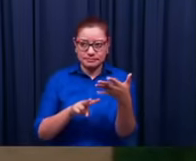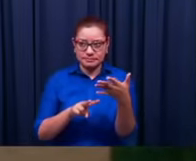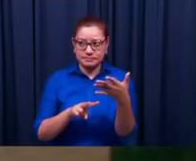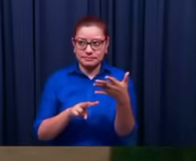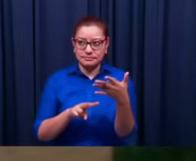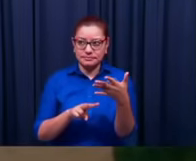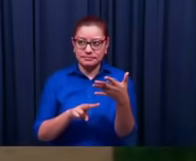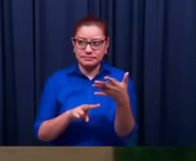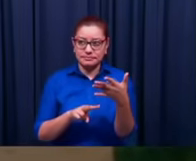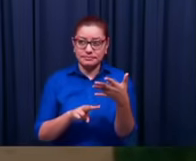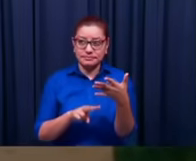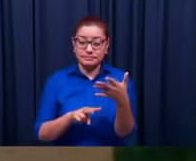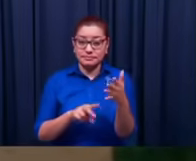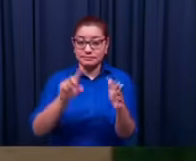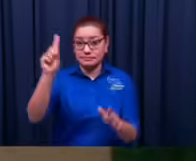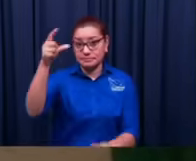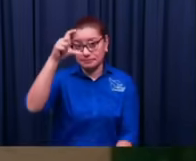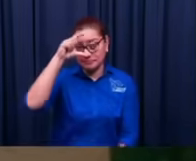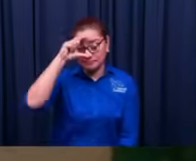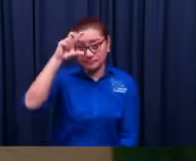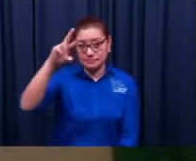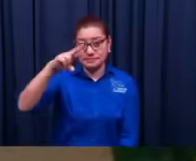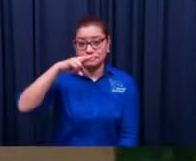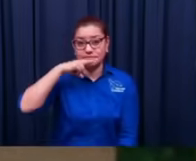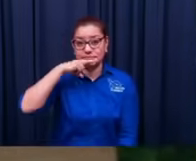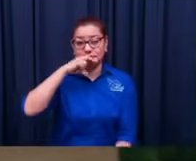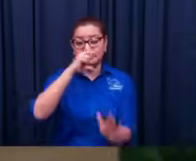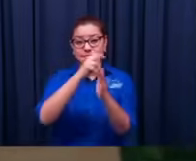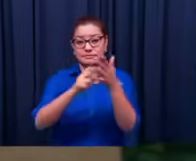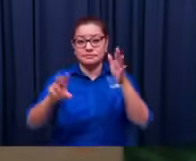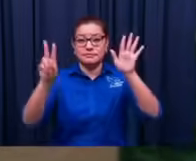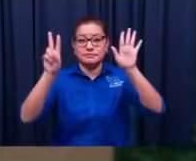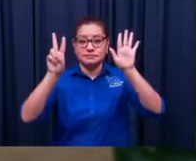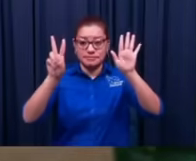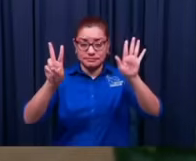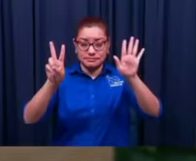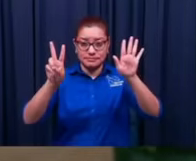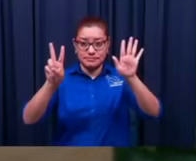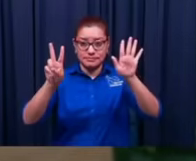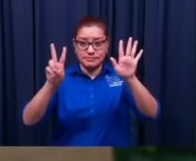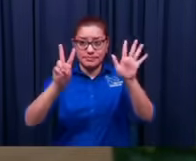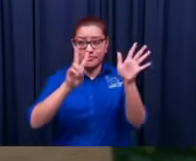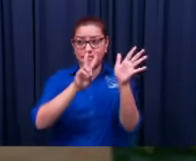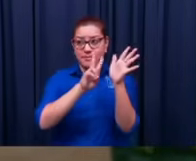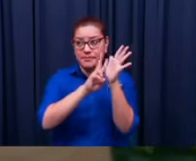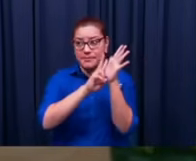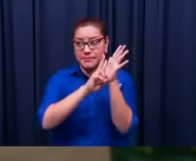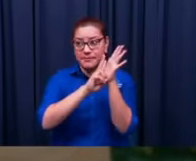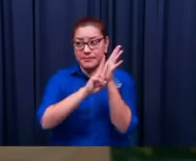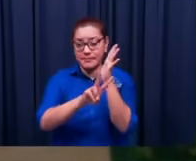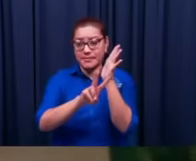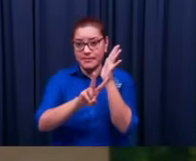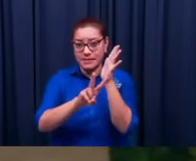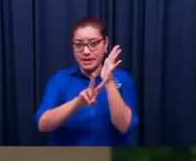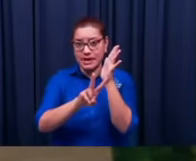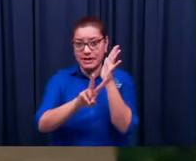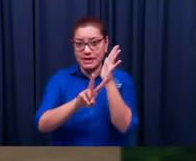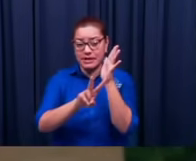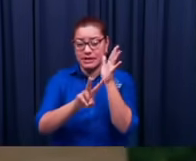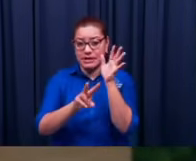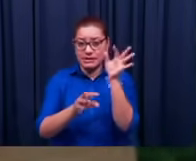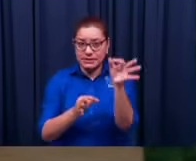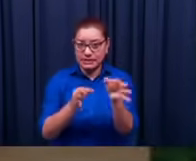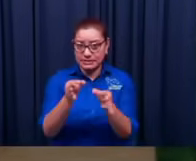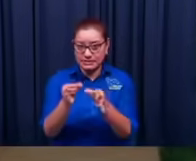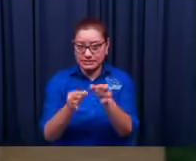Wow, dice que el marido cumpla y que la mujer cumpla. Y sería muy lindo que lo leyéramos y lo explicáramos.